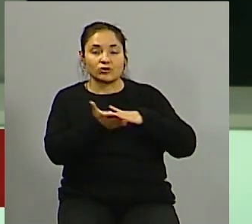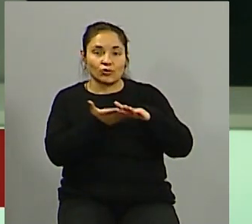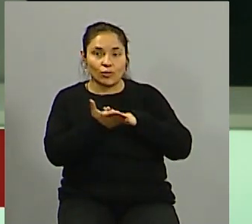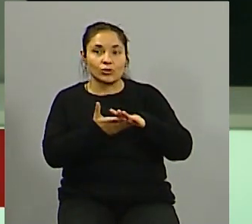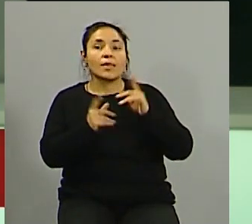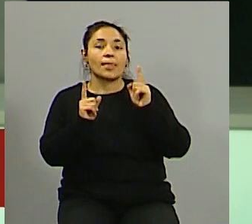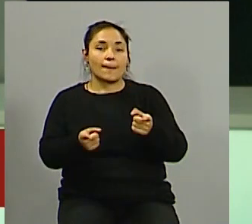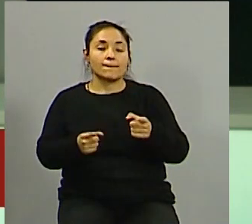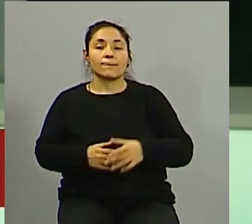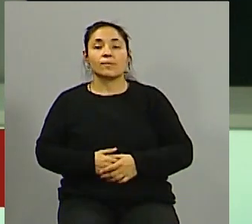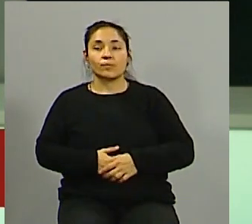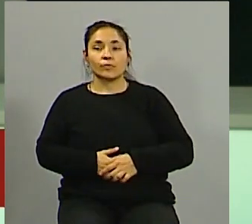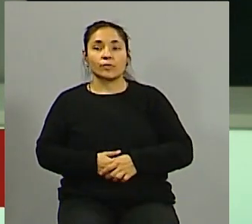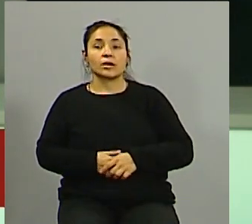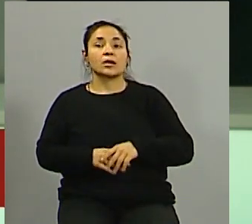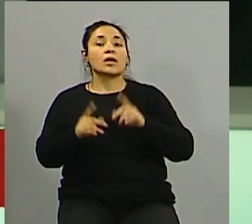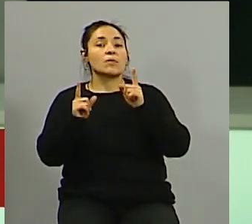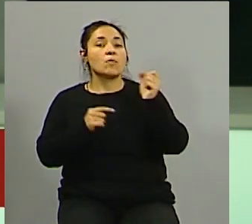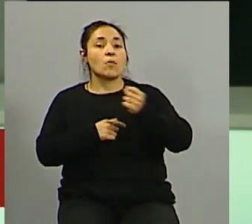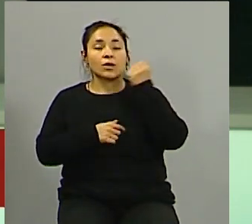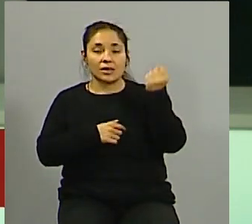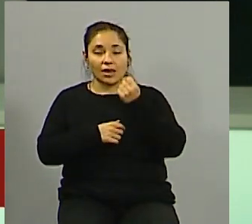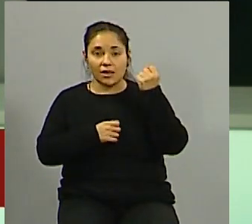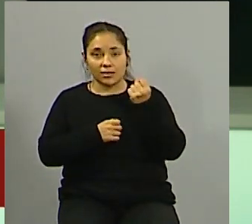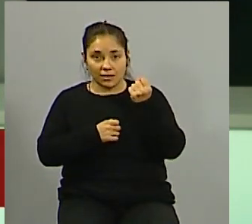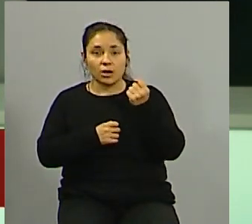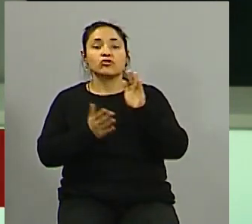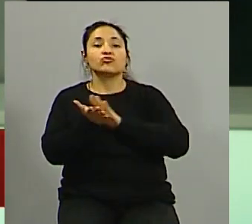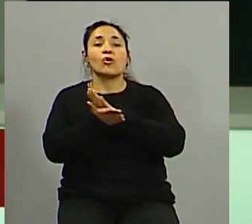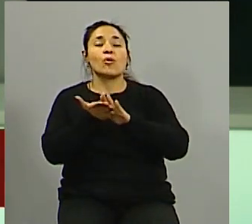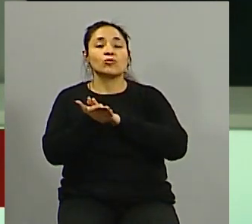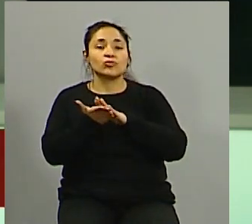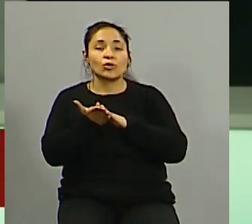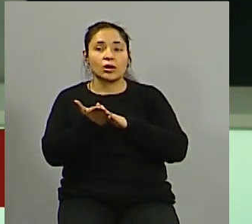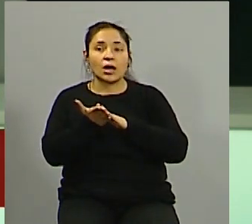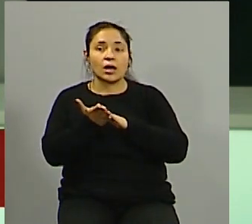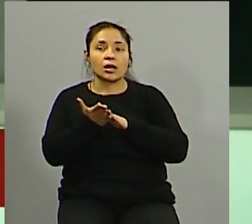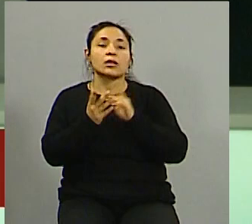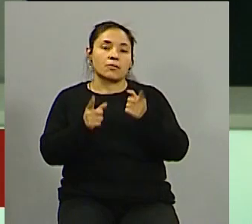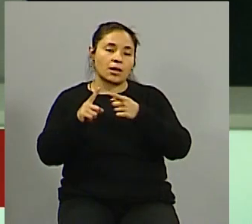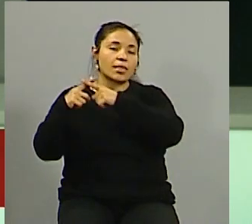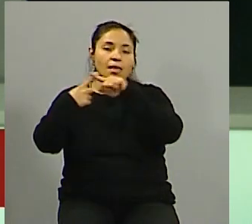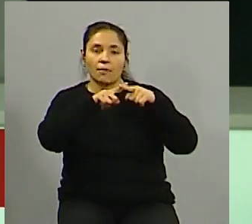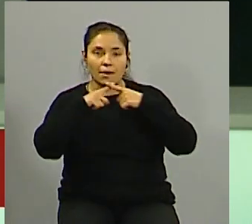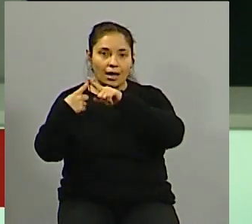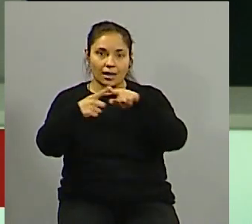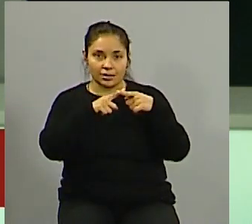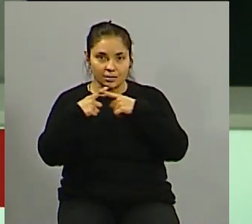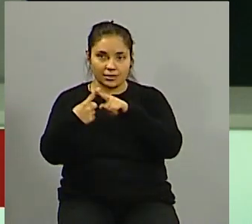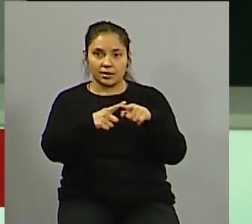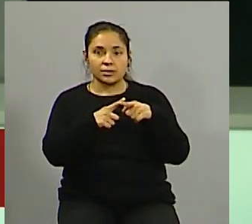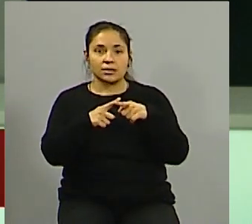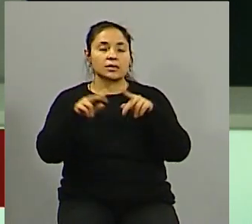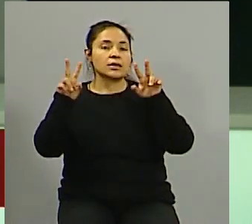hay una cuestión que me parece que es importante a terminar de resolver, también es muy discutible, ¿no? Pero